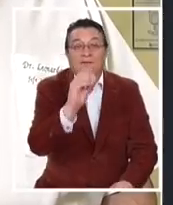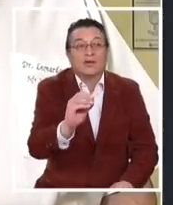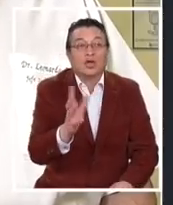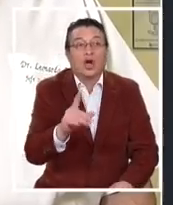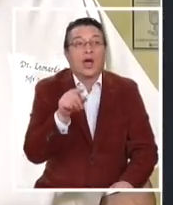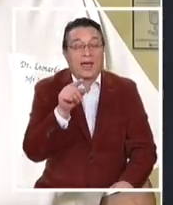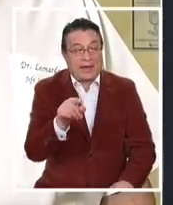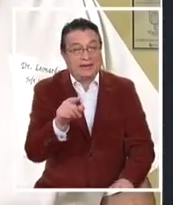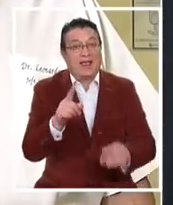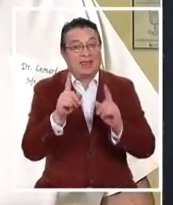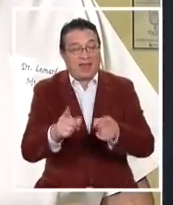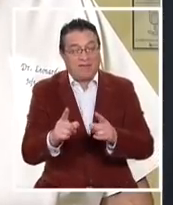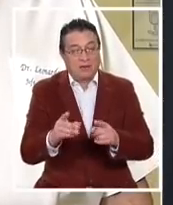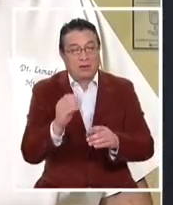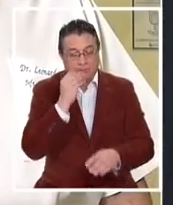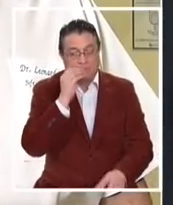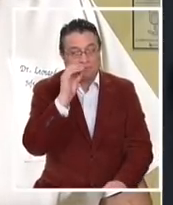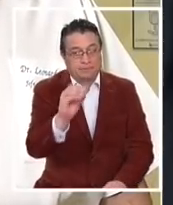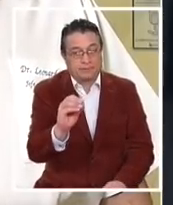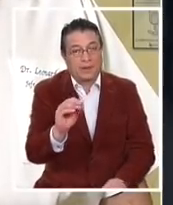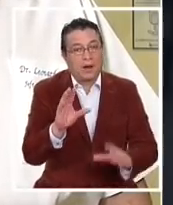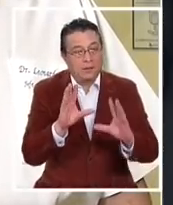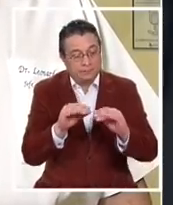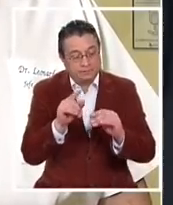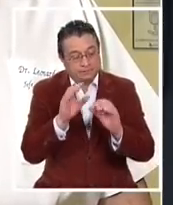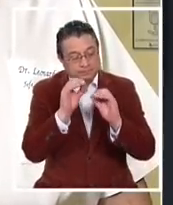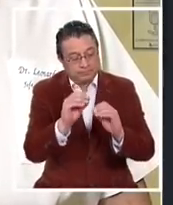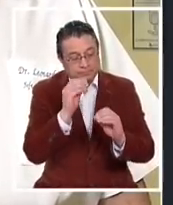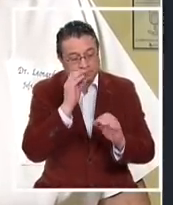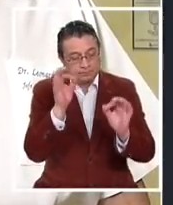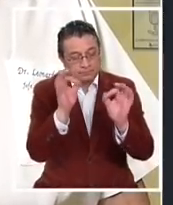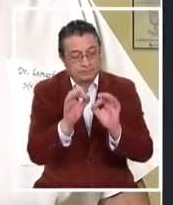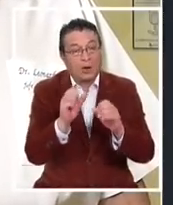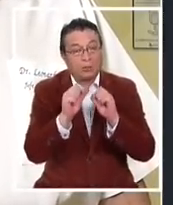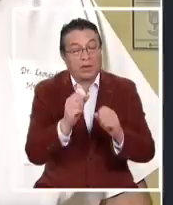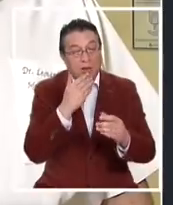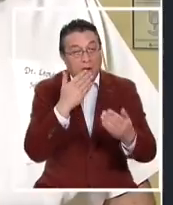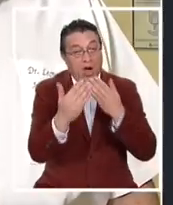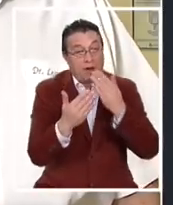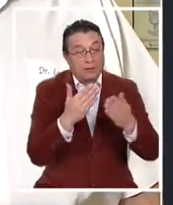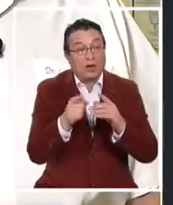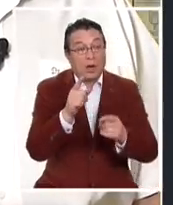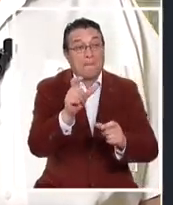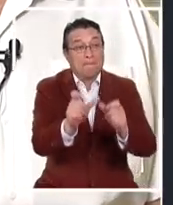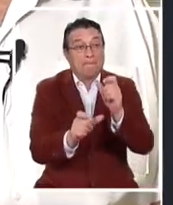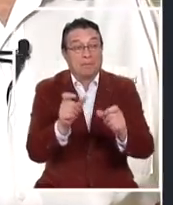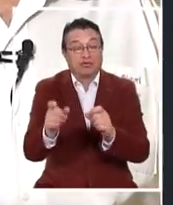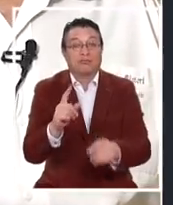Aquí entiendo que hay que comunicarle, hay que hablar, tienen la posibilidad de hablar con ellos, con